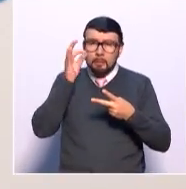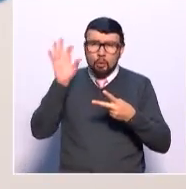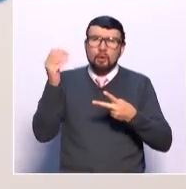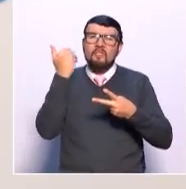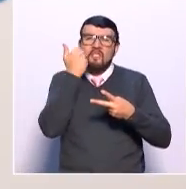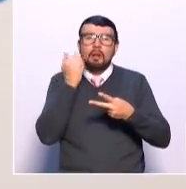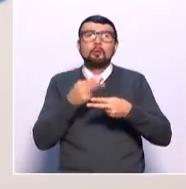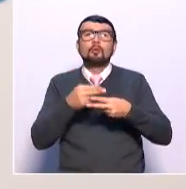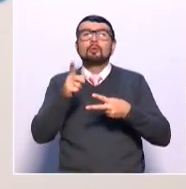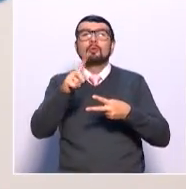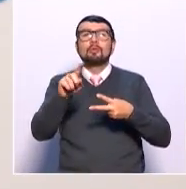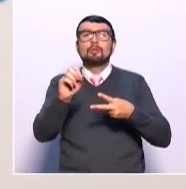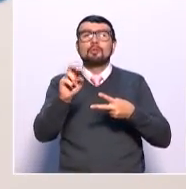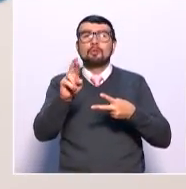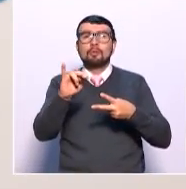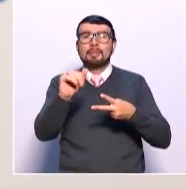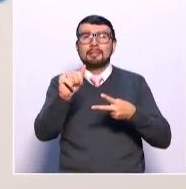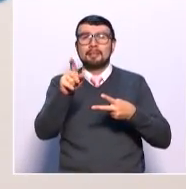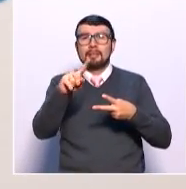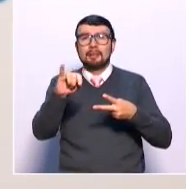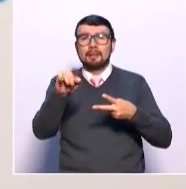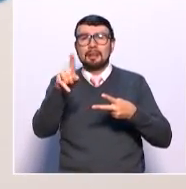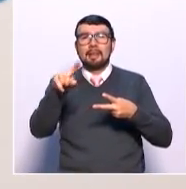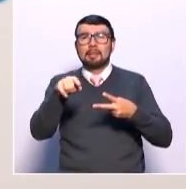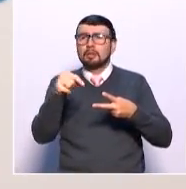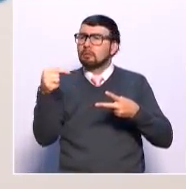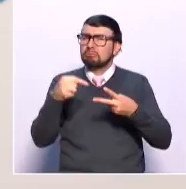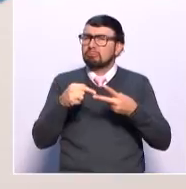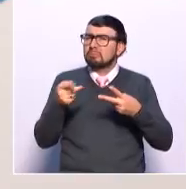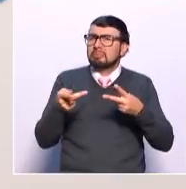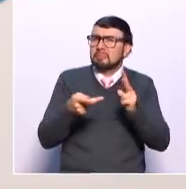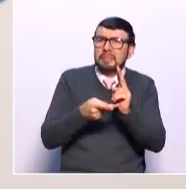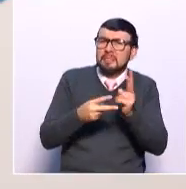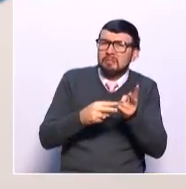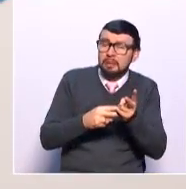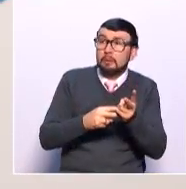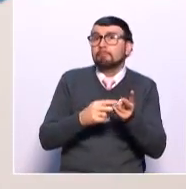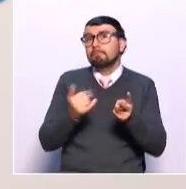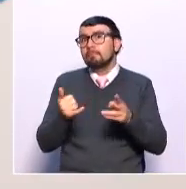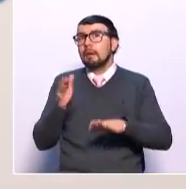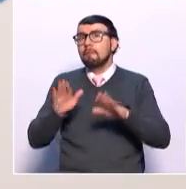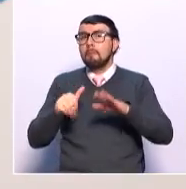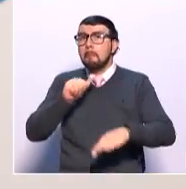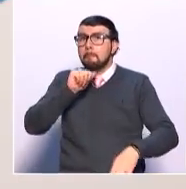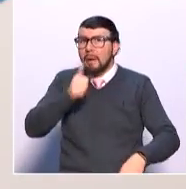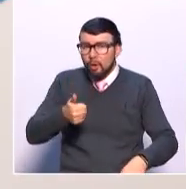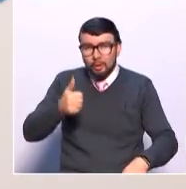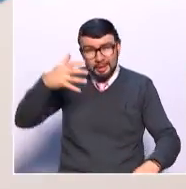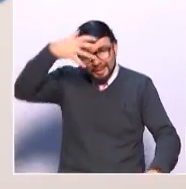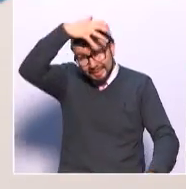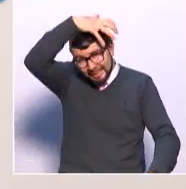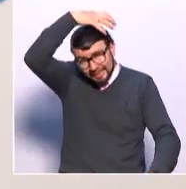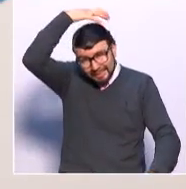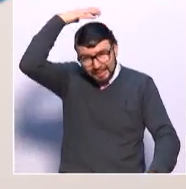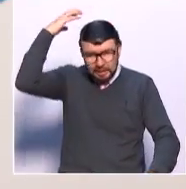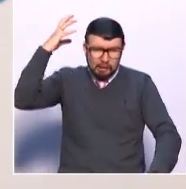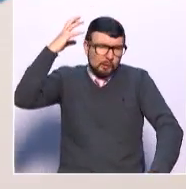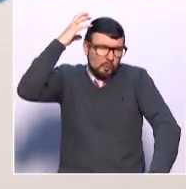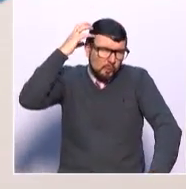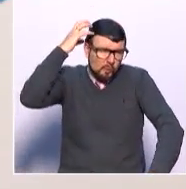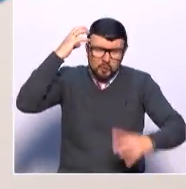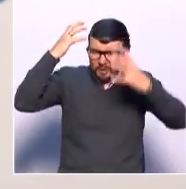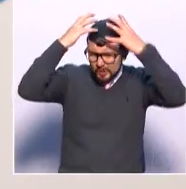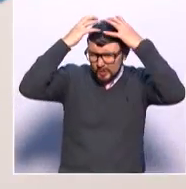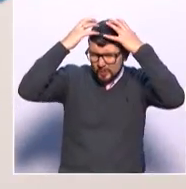la psoriasis y lo que hace es empeorar ese cuadro como de dermatitis seborreica